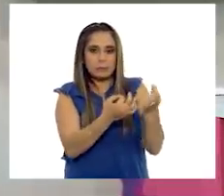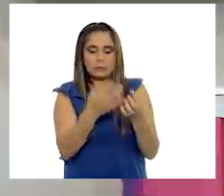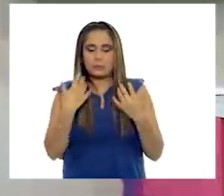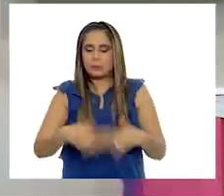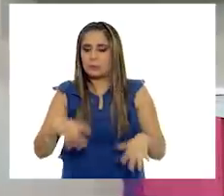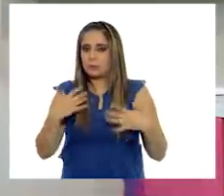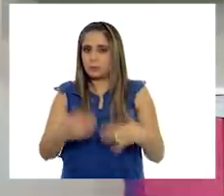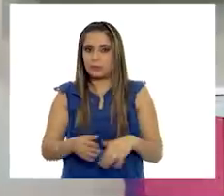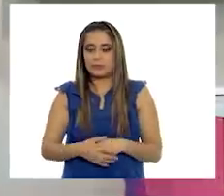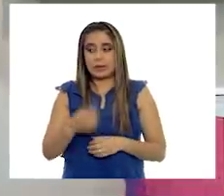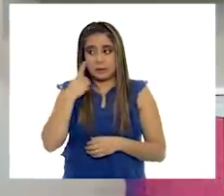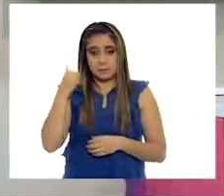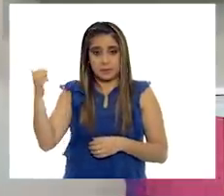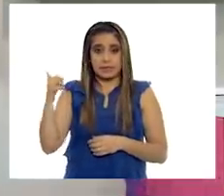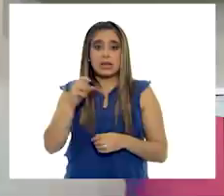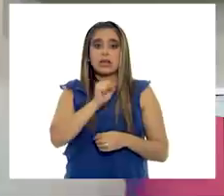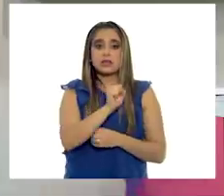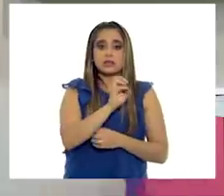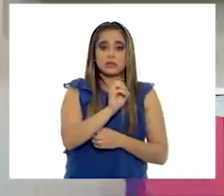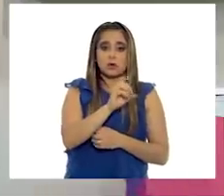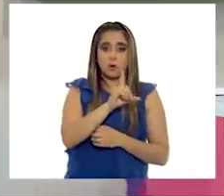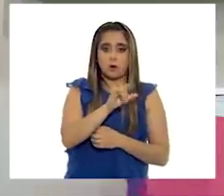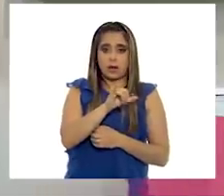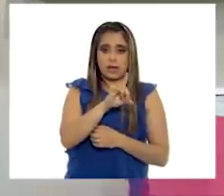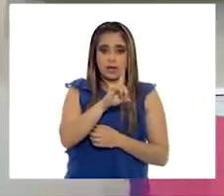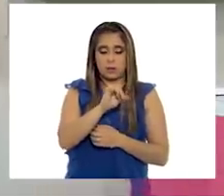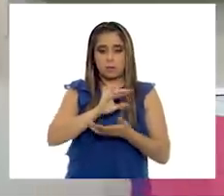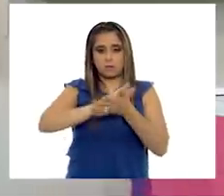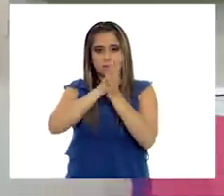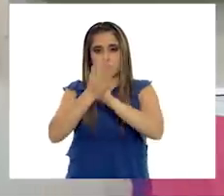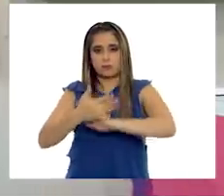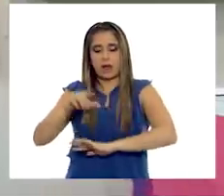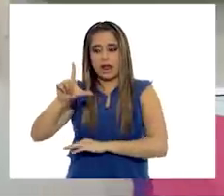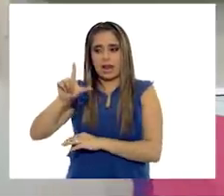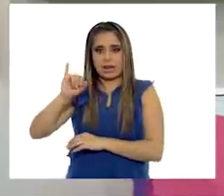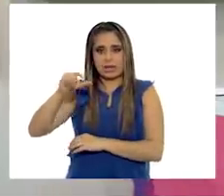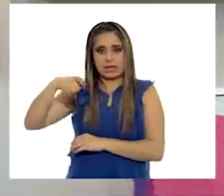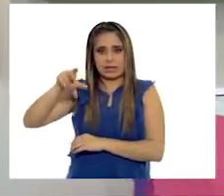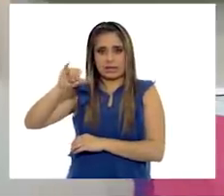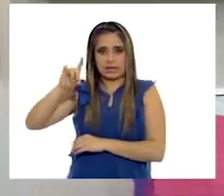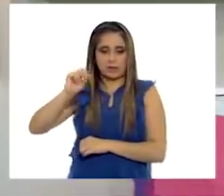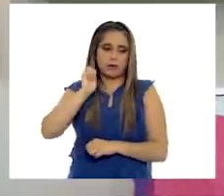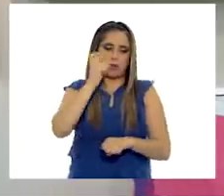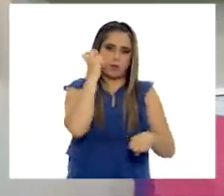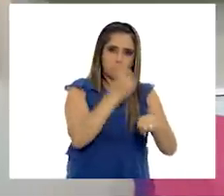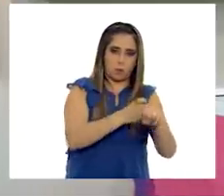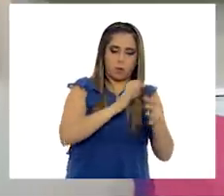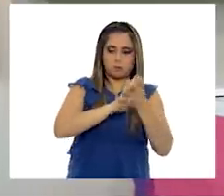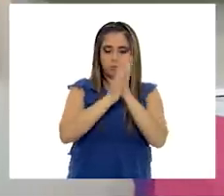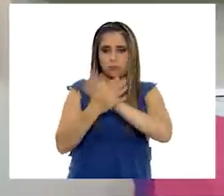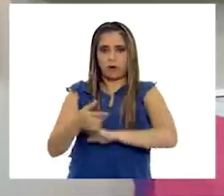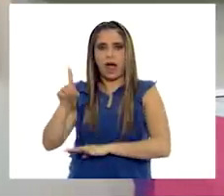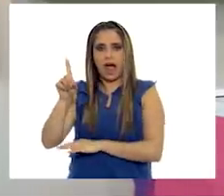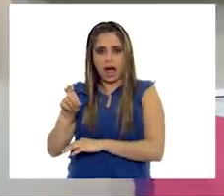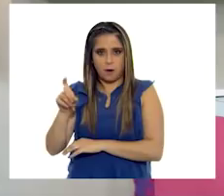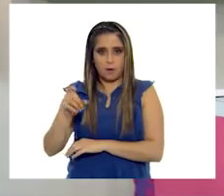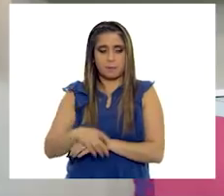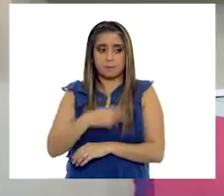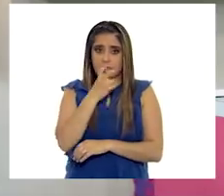ahorita puros ejemplos de sólido a líquido. Solamente la temperatura cuando aumenta afecta a los